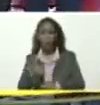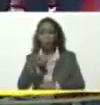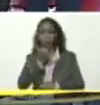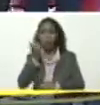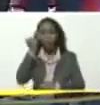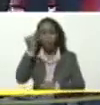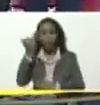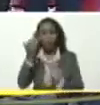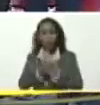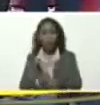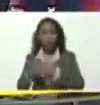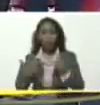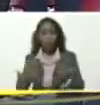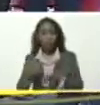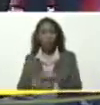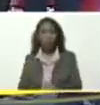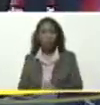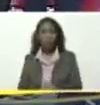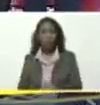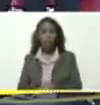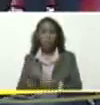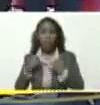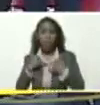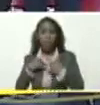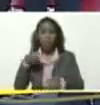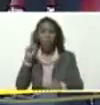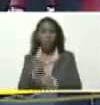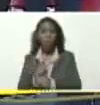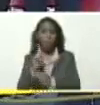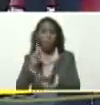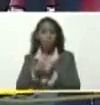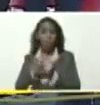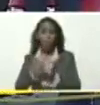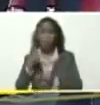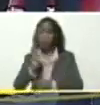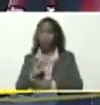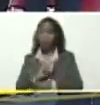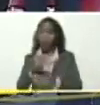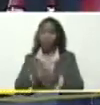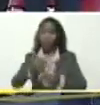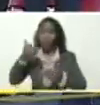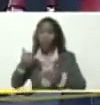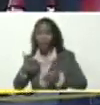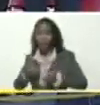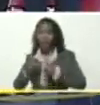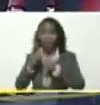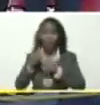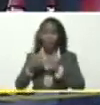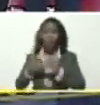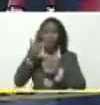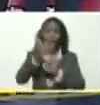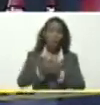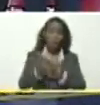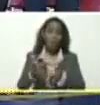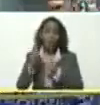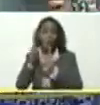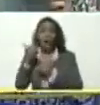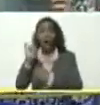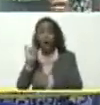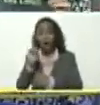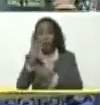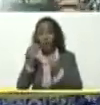idea de que el autor era el único protagonista. Resulta que detrás del autor o delante del autor hay una cantidad